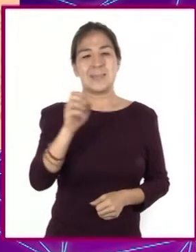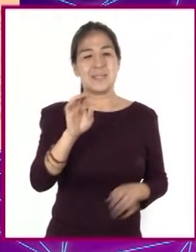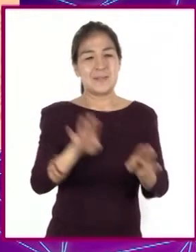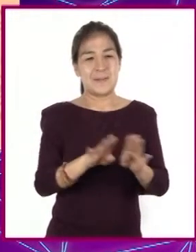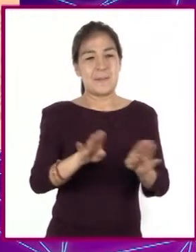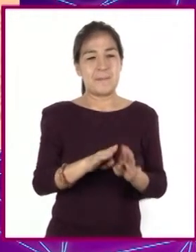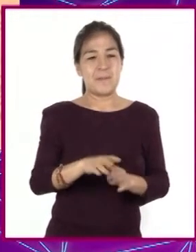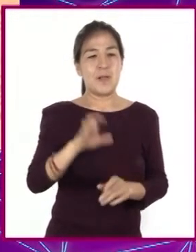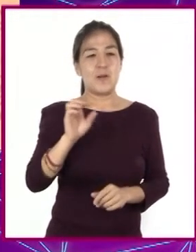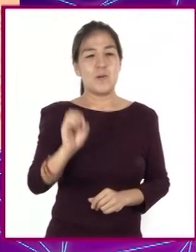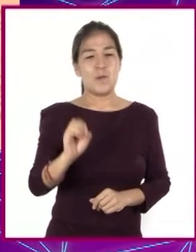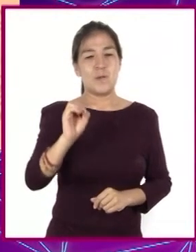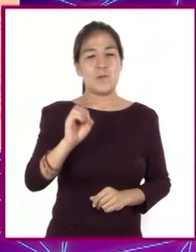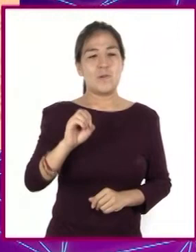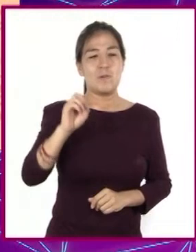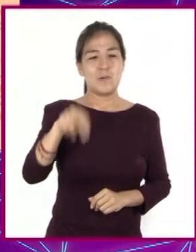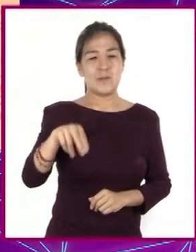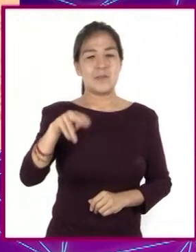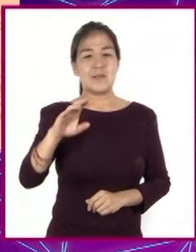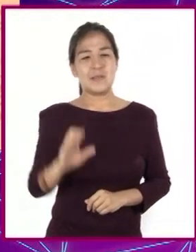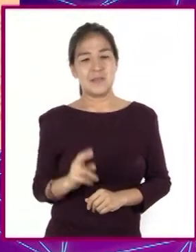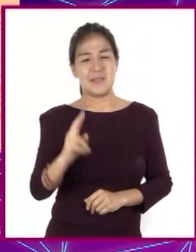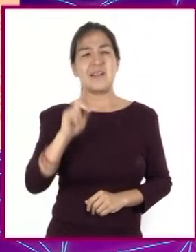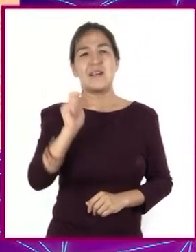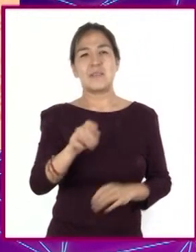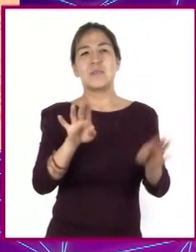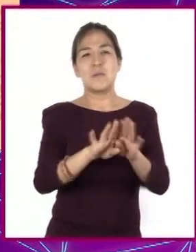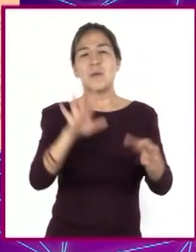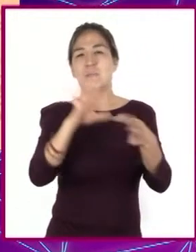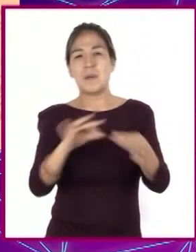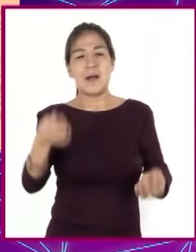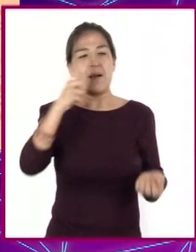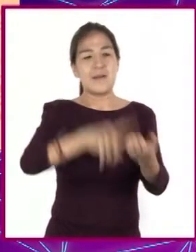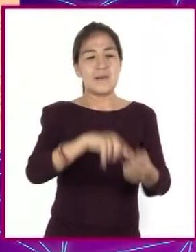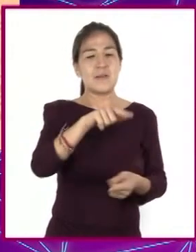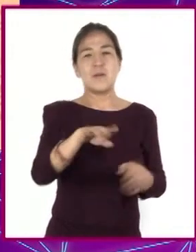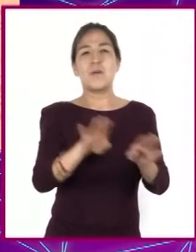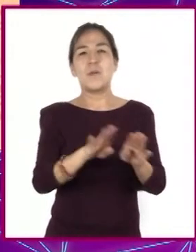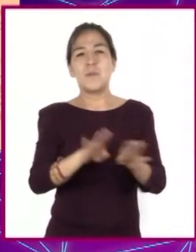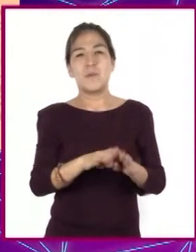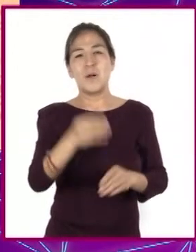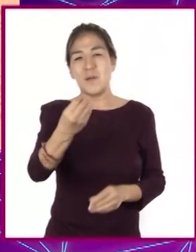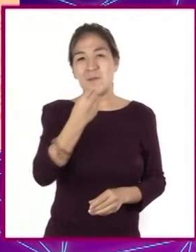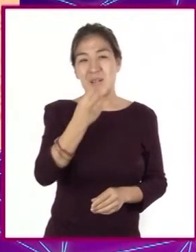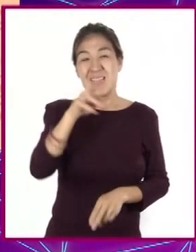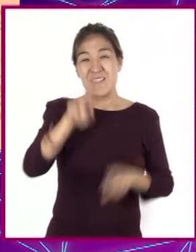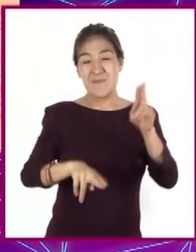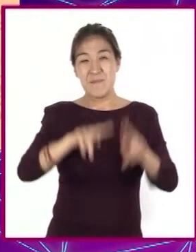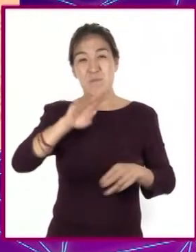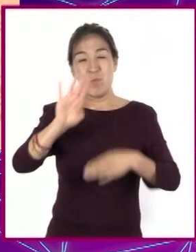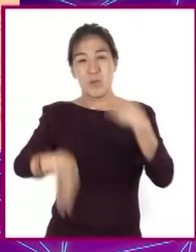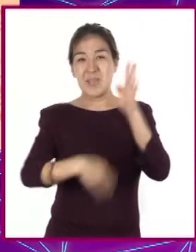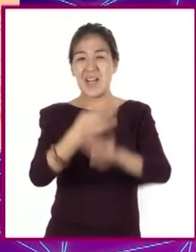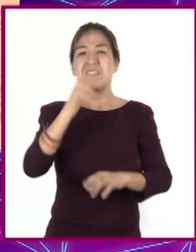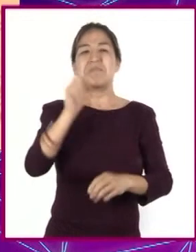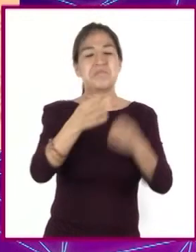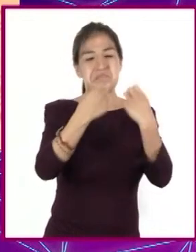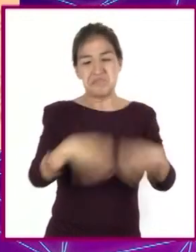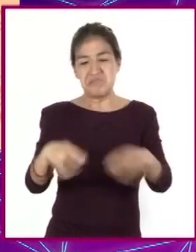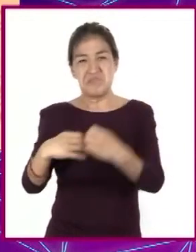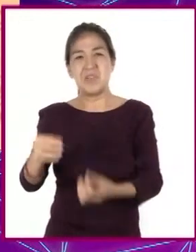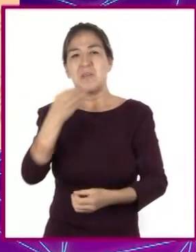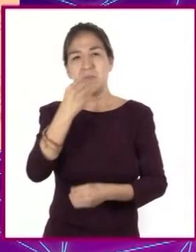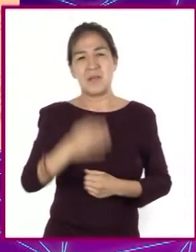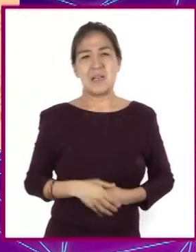Alimentación y la Agricultura, 1/3 de todos los alimentos producidos a nivel mundial se pierden o se desperdician. En México,